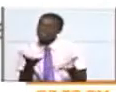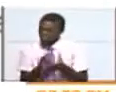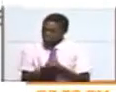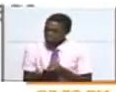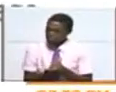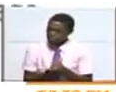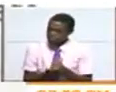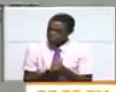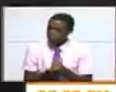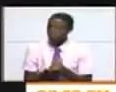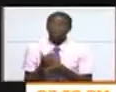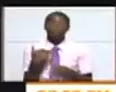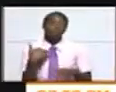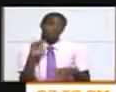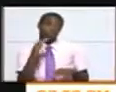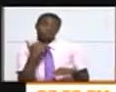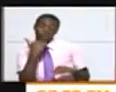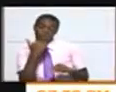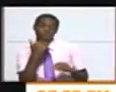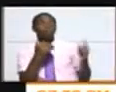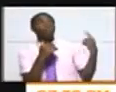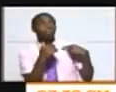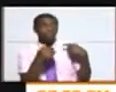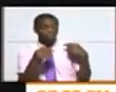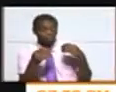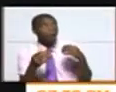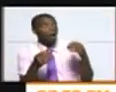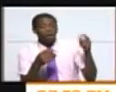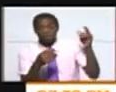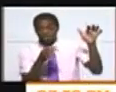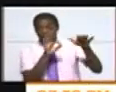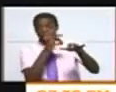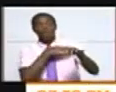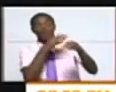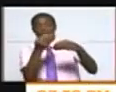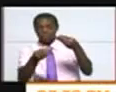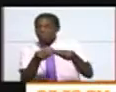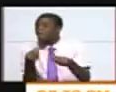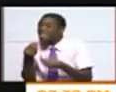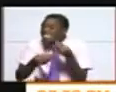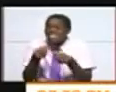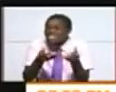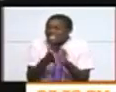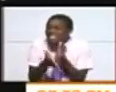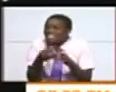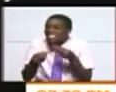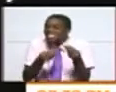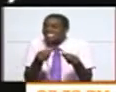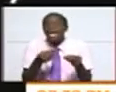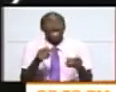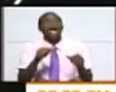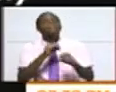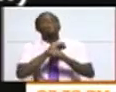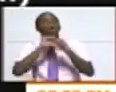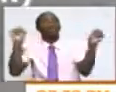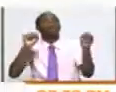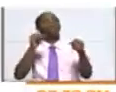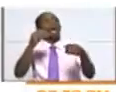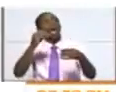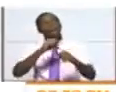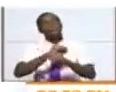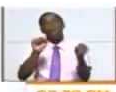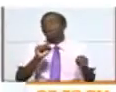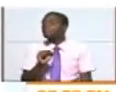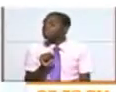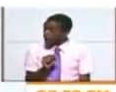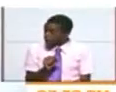Hice la broma que la señora me quiso hacer fuerza. ¿Qué hiciste? ¿Qué te puso a hacer? La bomba. Bomba. ¿Y cómo se